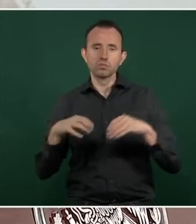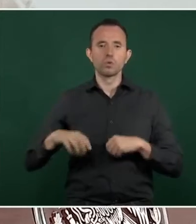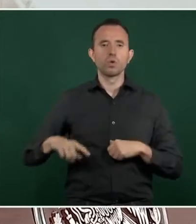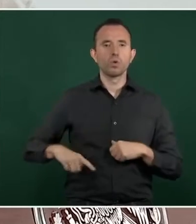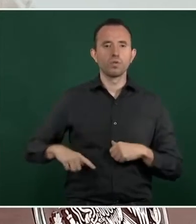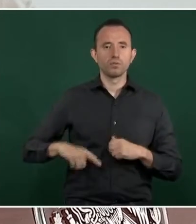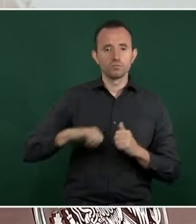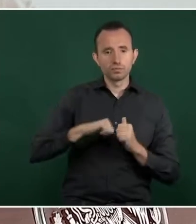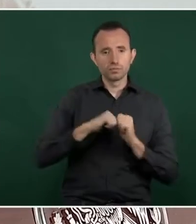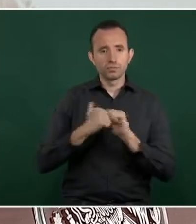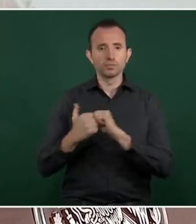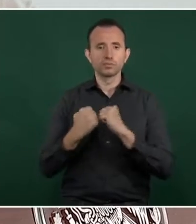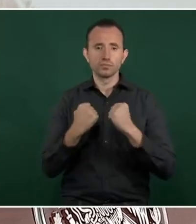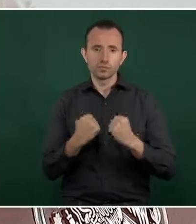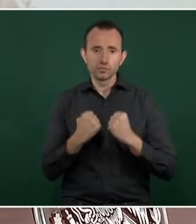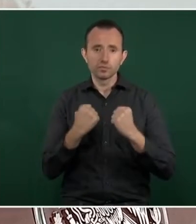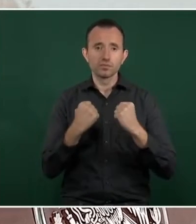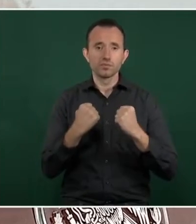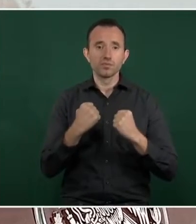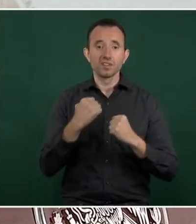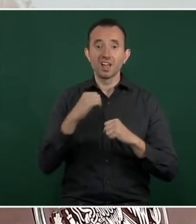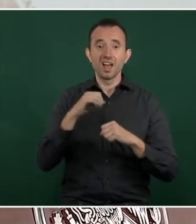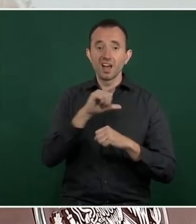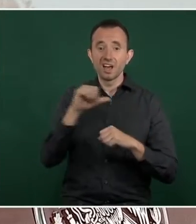y castigar a los responsables.